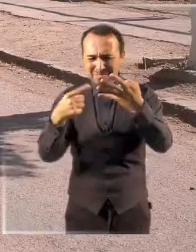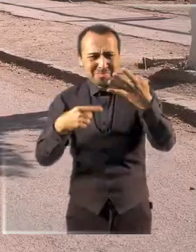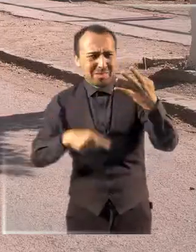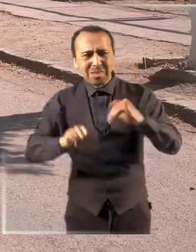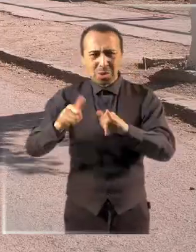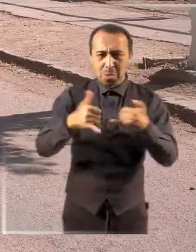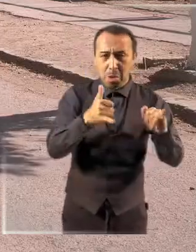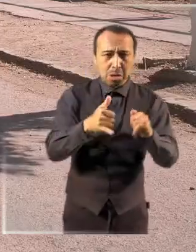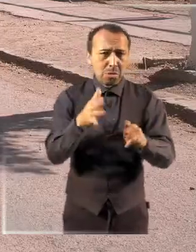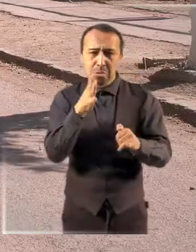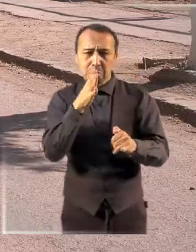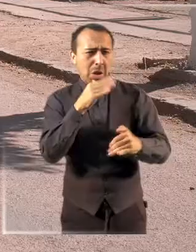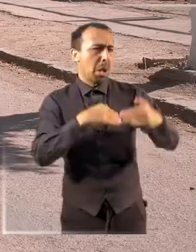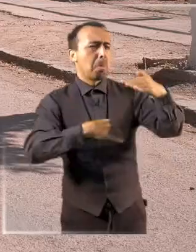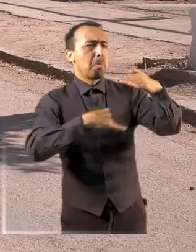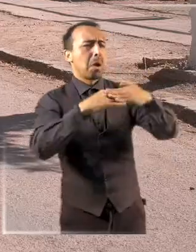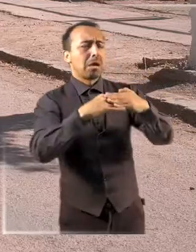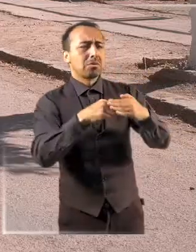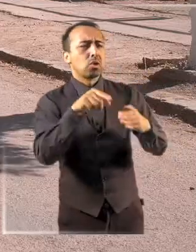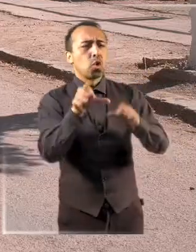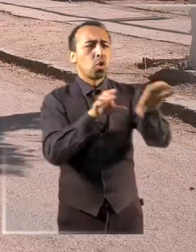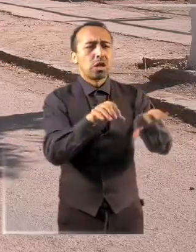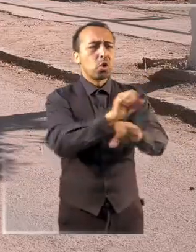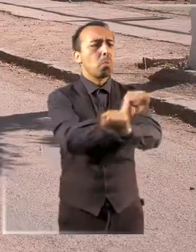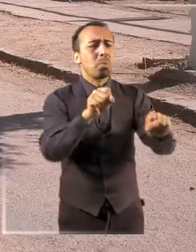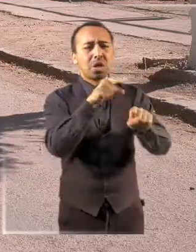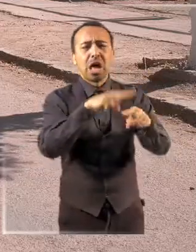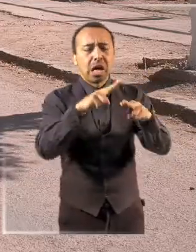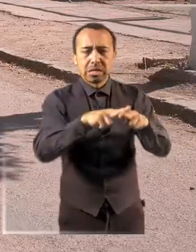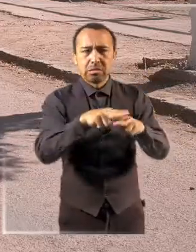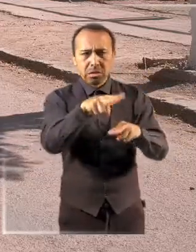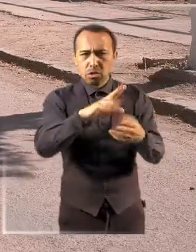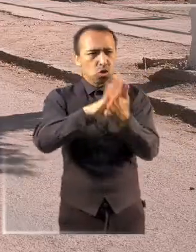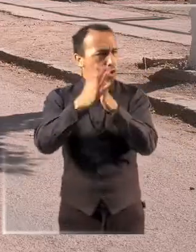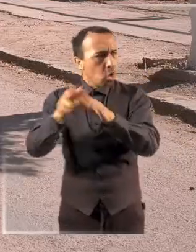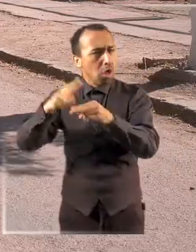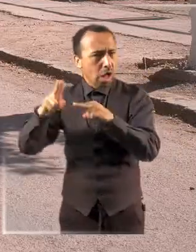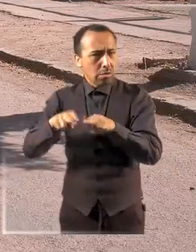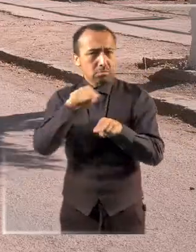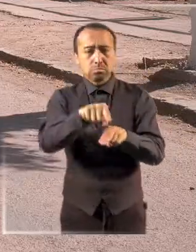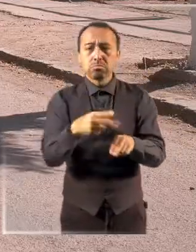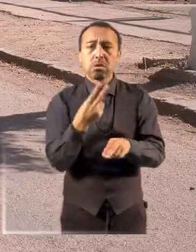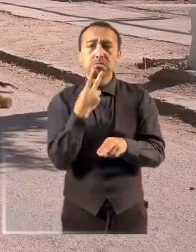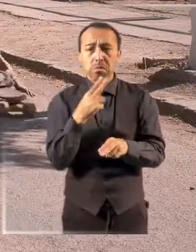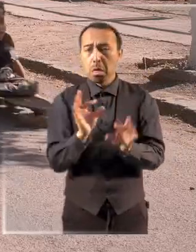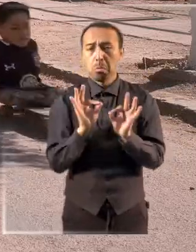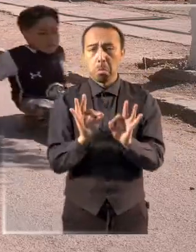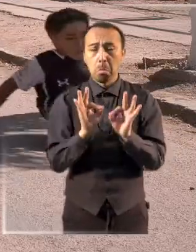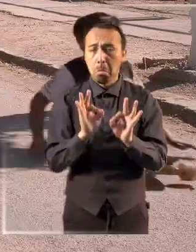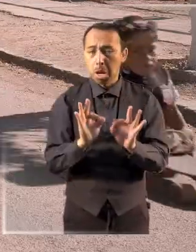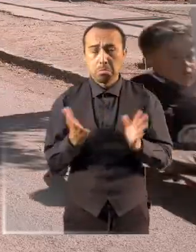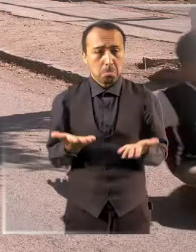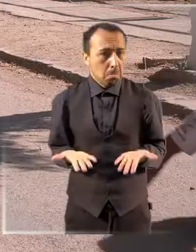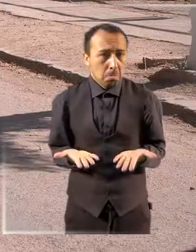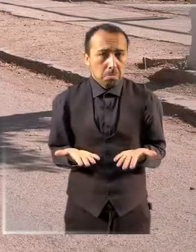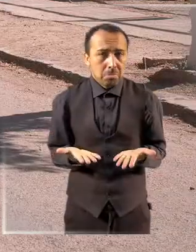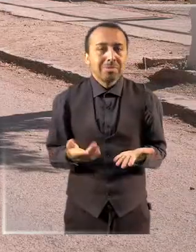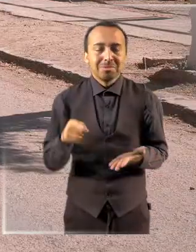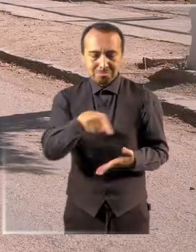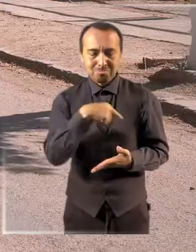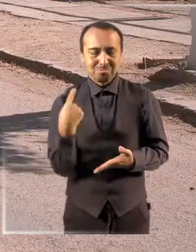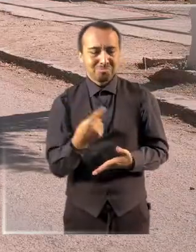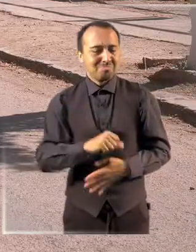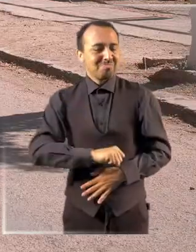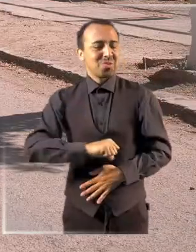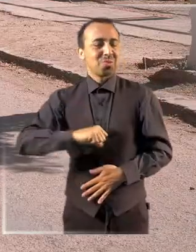No te digo, no hay límite, no hay ningún paralelo. No, él lo hace todo. Él hace una vida normal. Y de